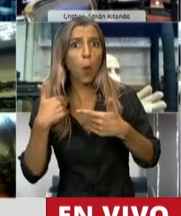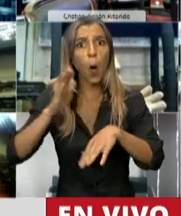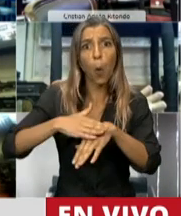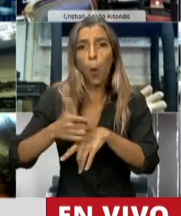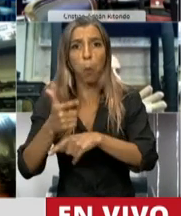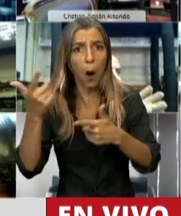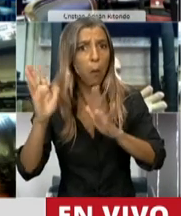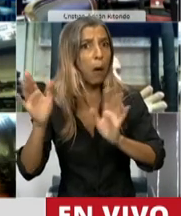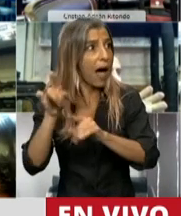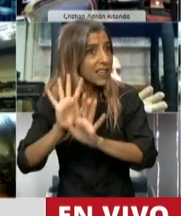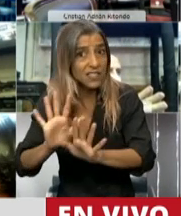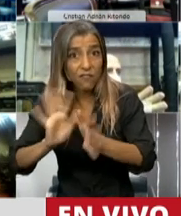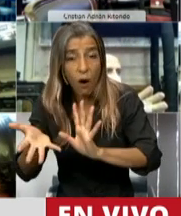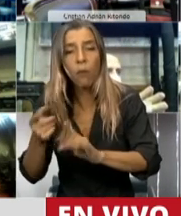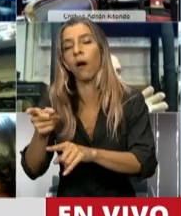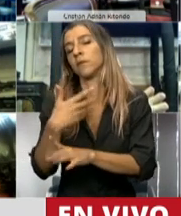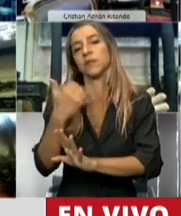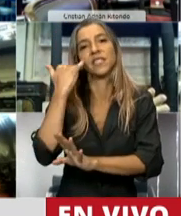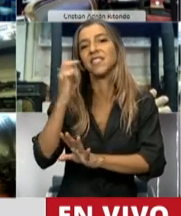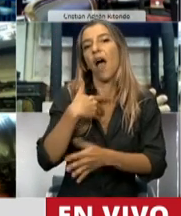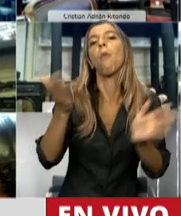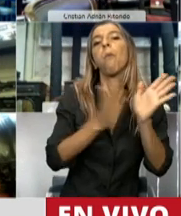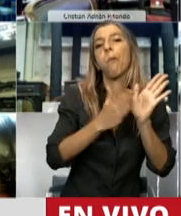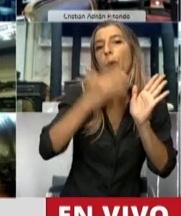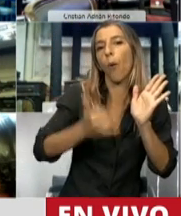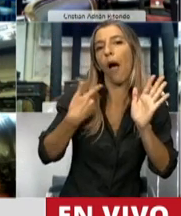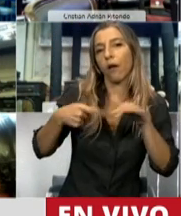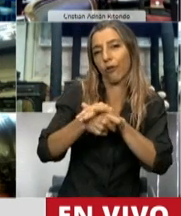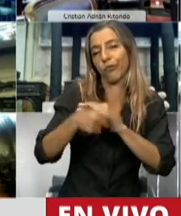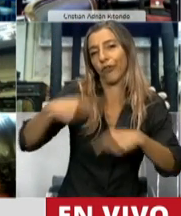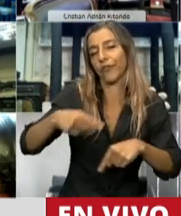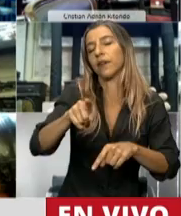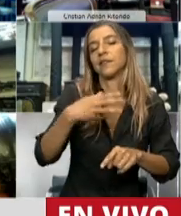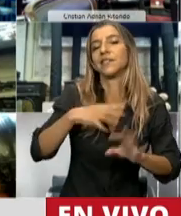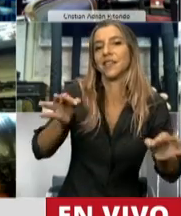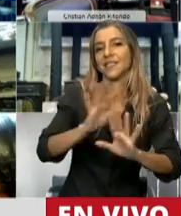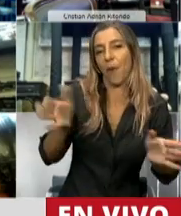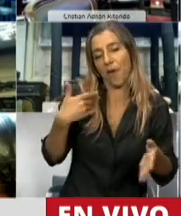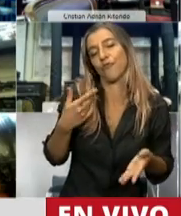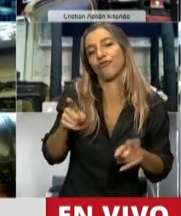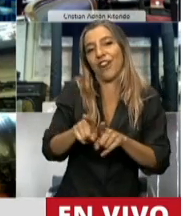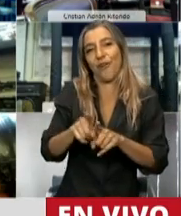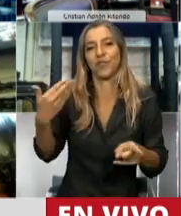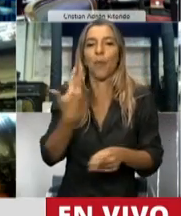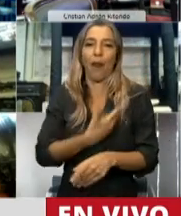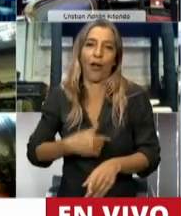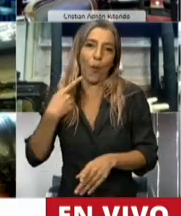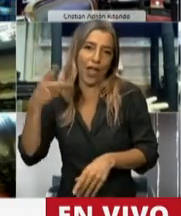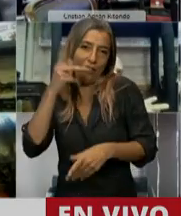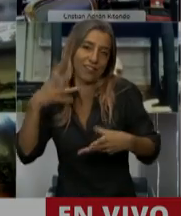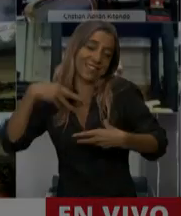este mecanismo de corrupción instalado como dije tendrá más altas esferas del gobierno kirchnerista muchísima agradeción presea